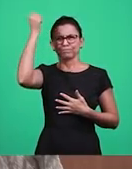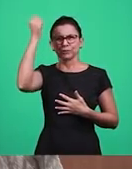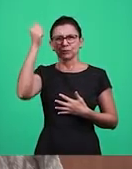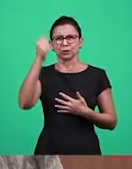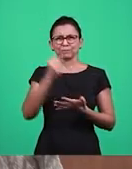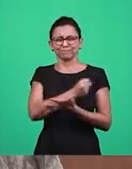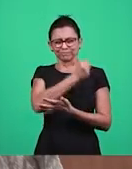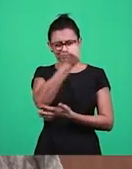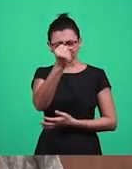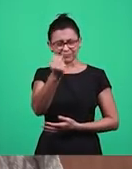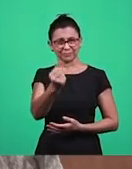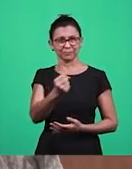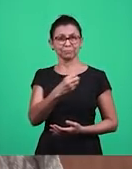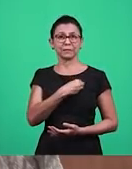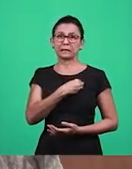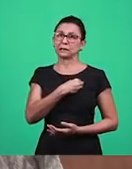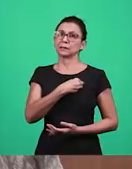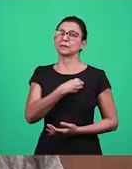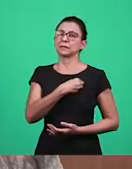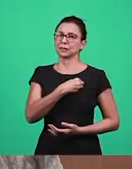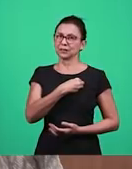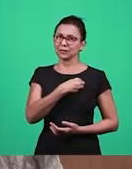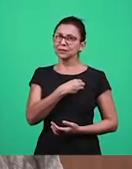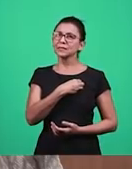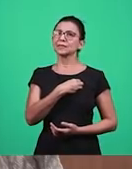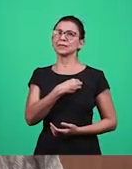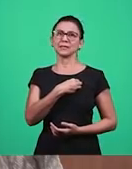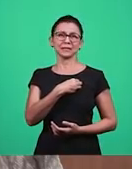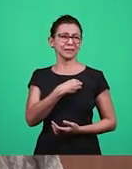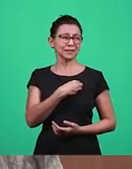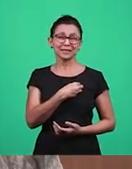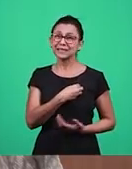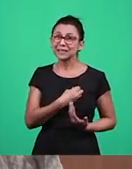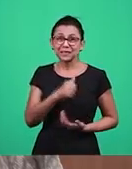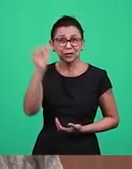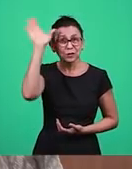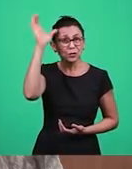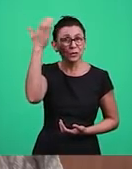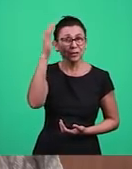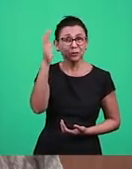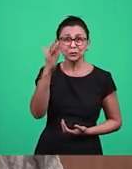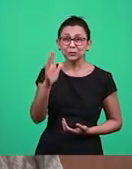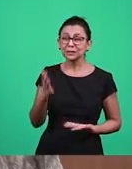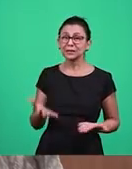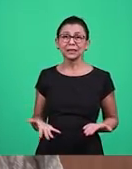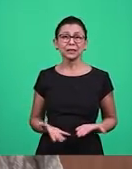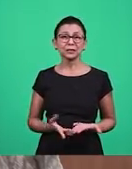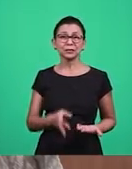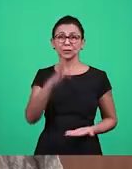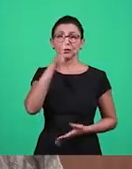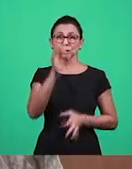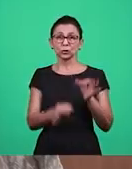del pecado que había cometido. Y él sabía que él no tenía solución para aquello, porque la sentencia él ya la